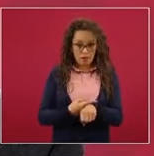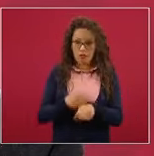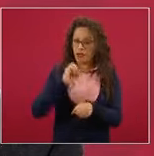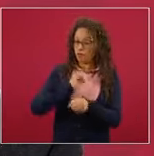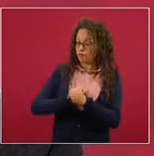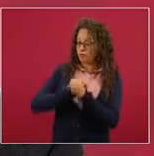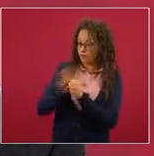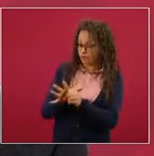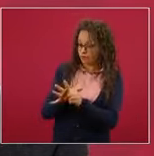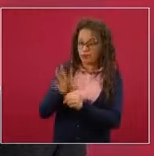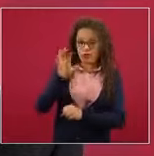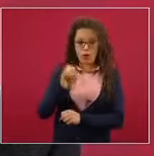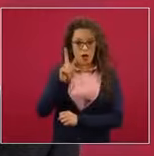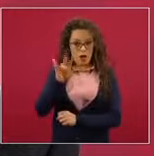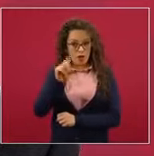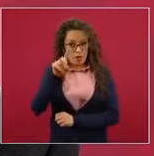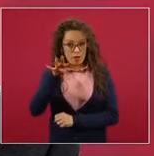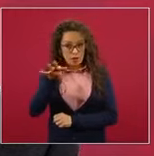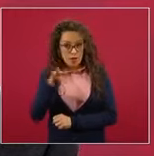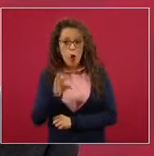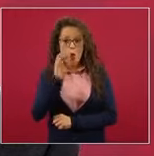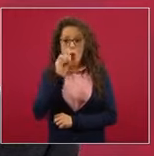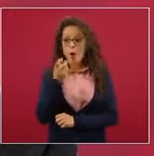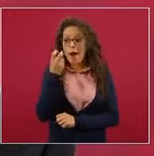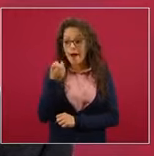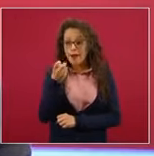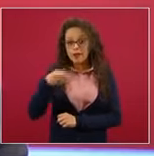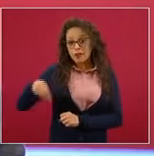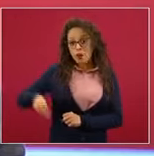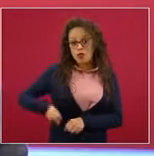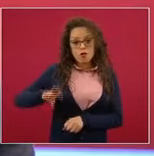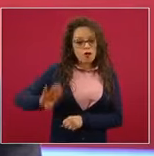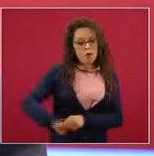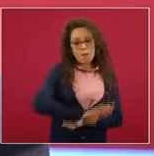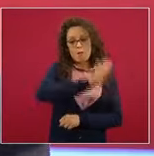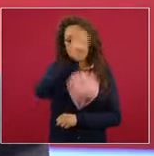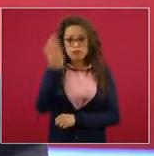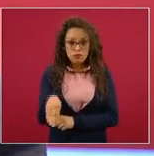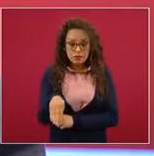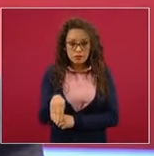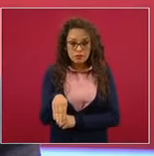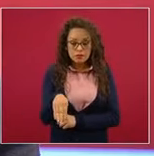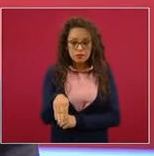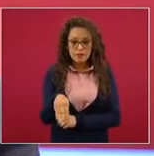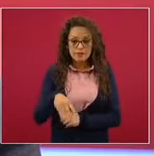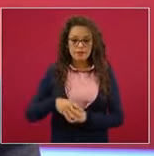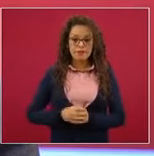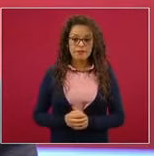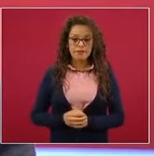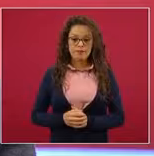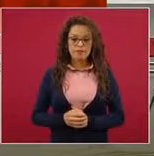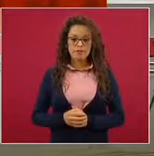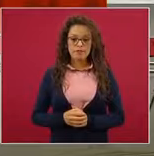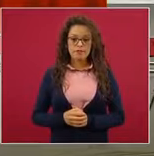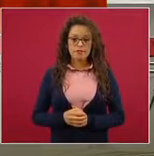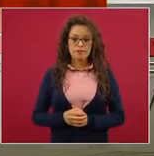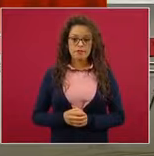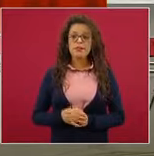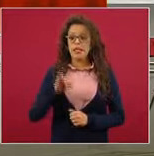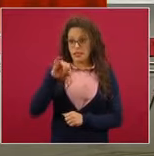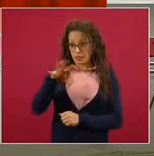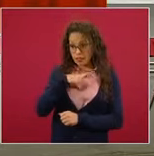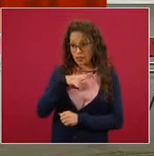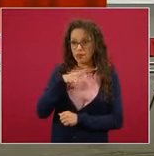COVID-19, o que fallece por esa enfermedad, en este caso COVID-19, realmente lo tenía o no.